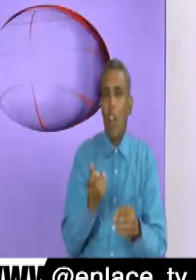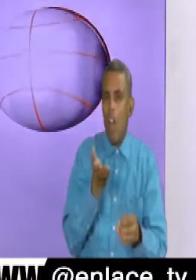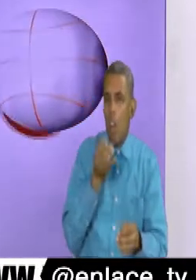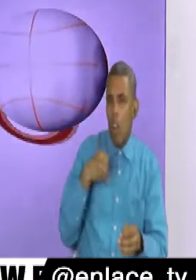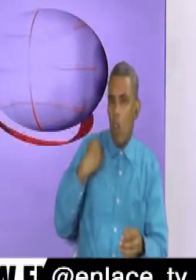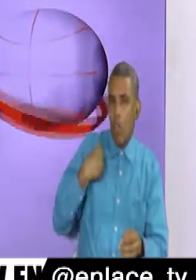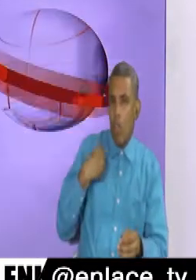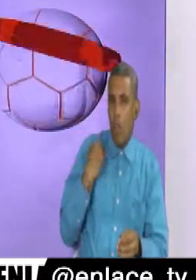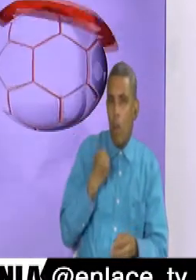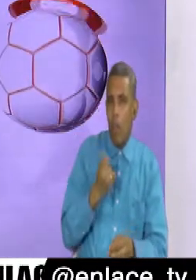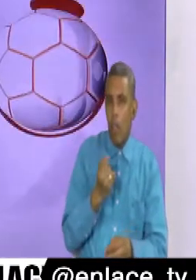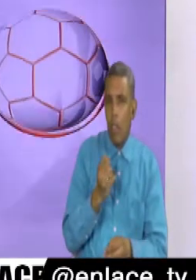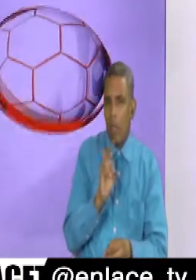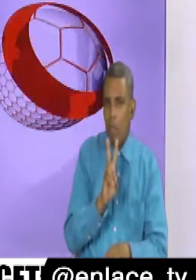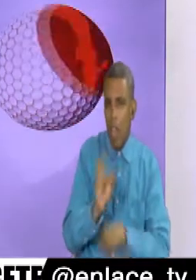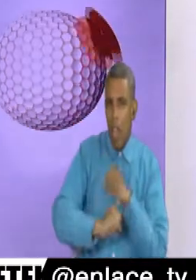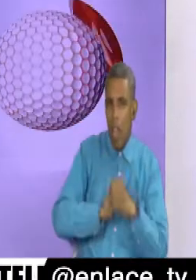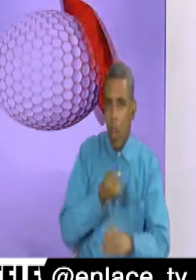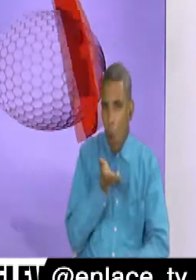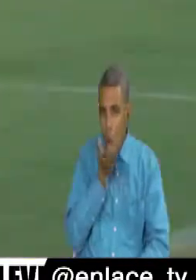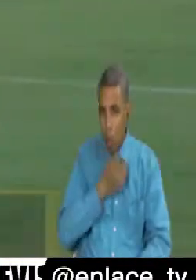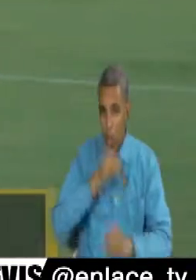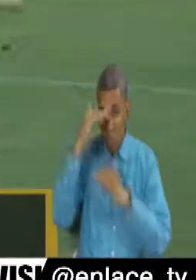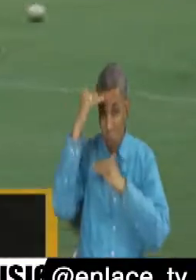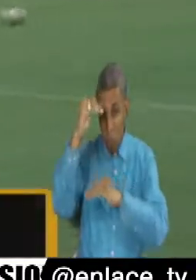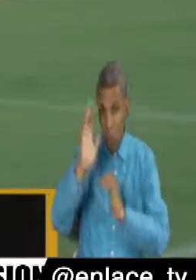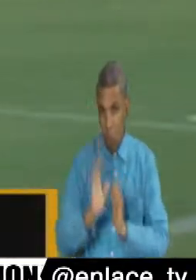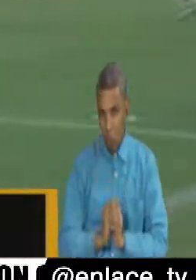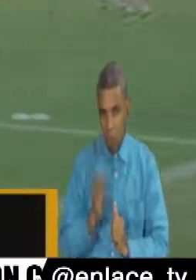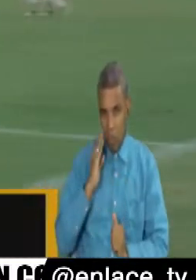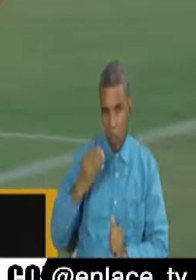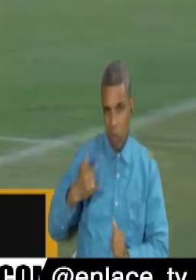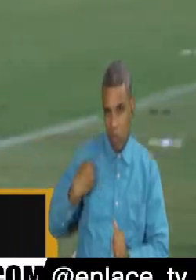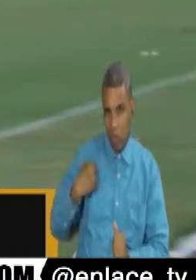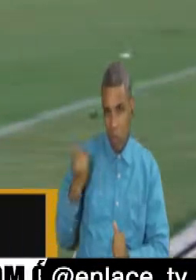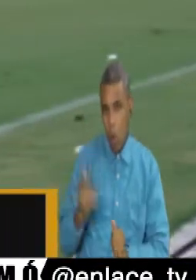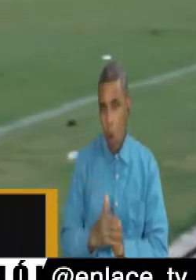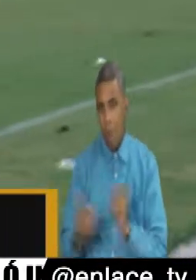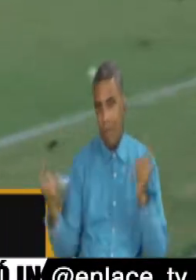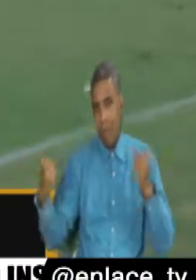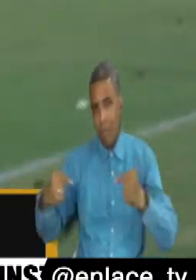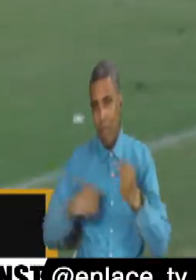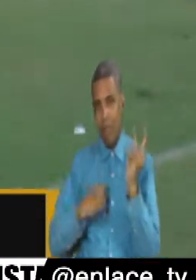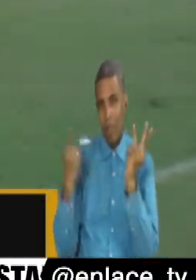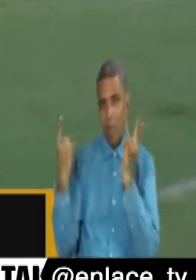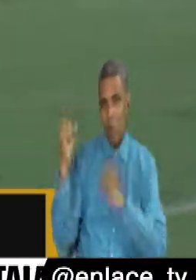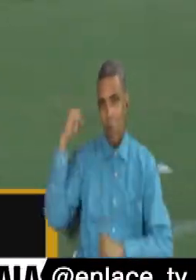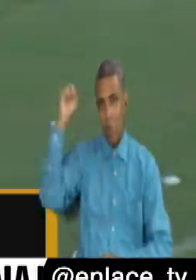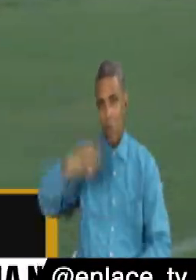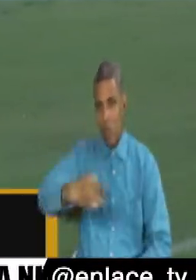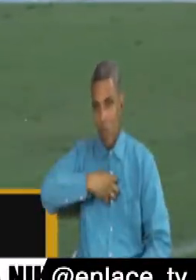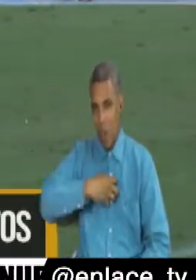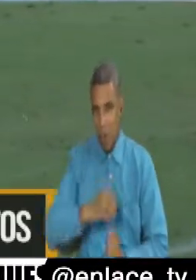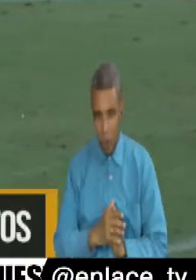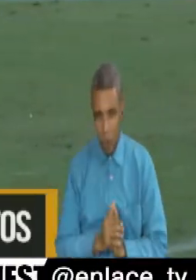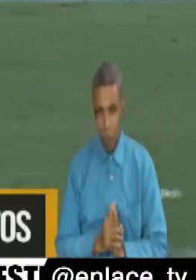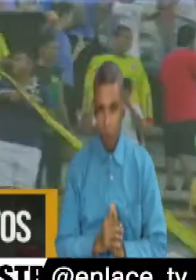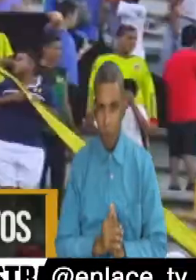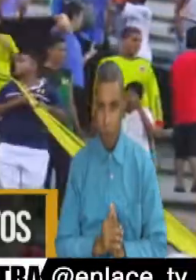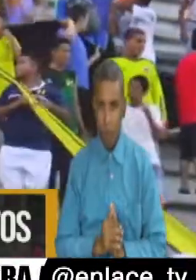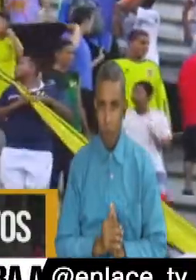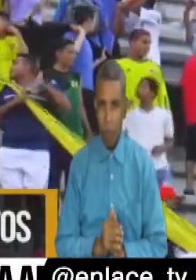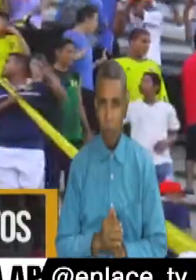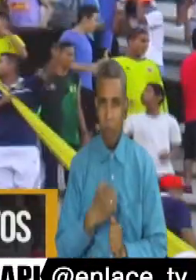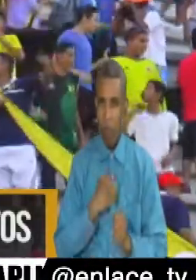el estadio Daniel Villa Zapata. En desarrollo de la cuarta fecha de la Supercopa Juvenil Sub-20, Alianza Petrolera